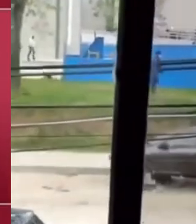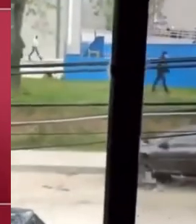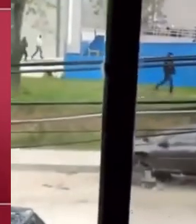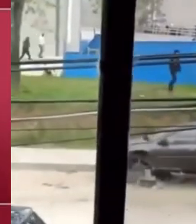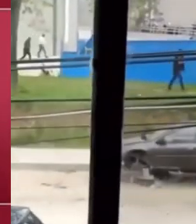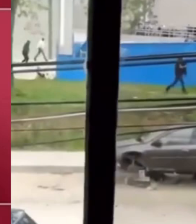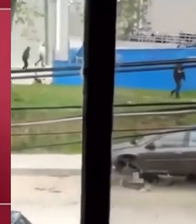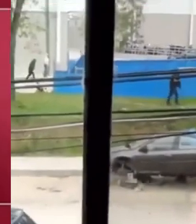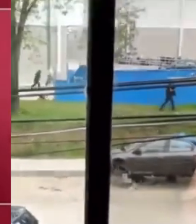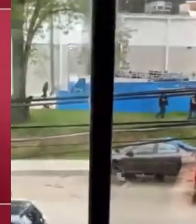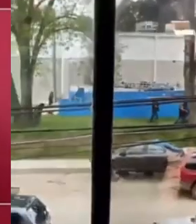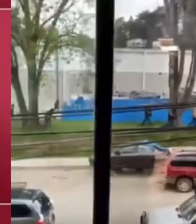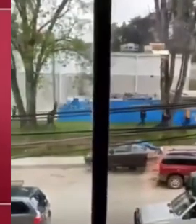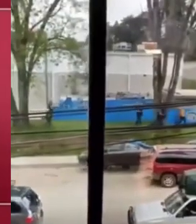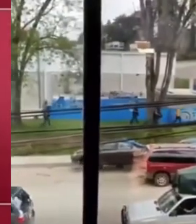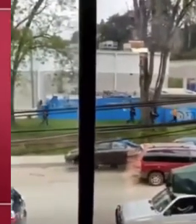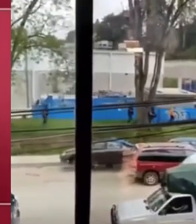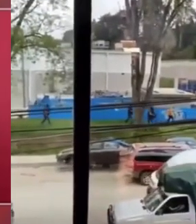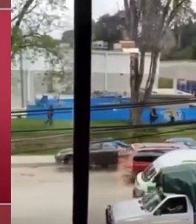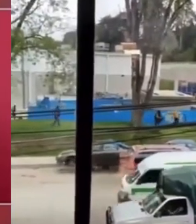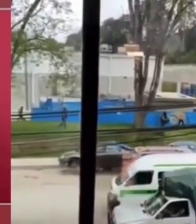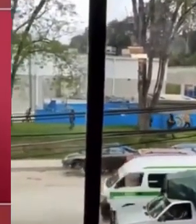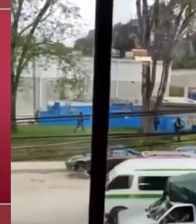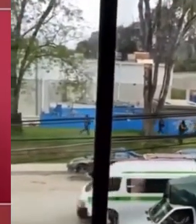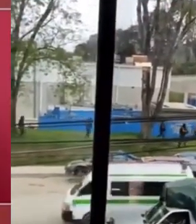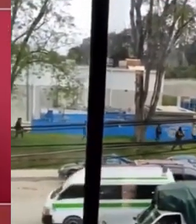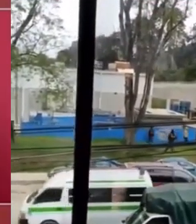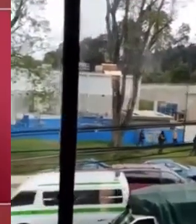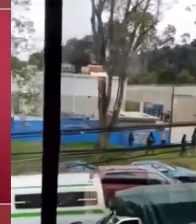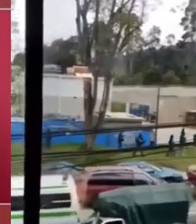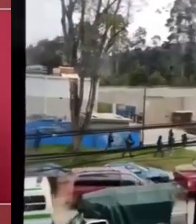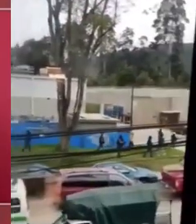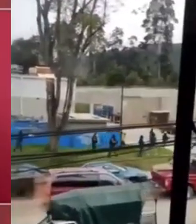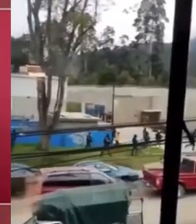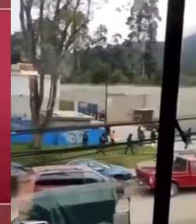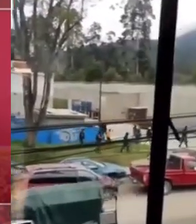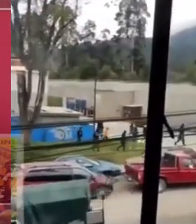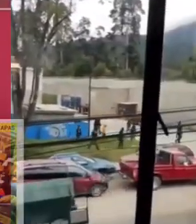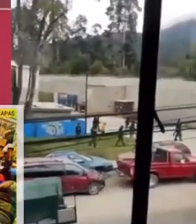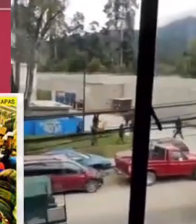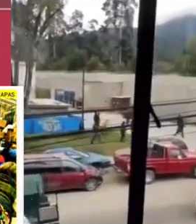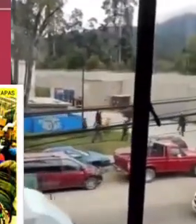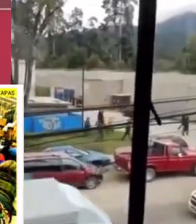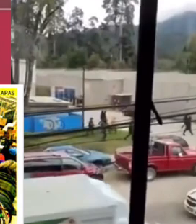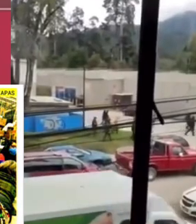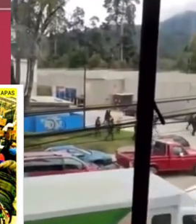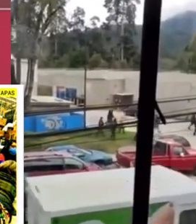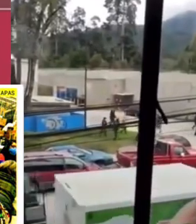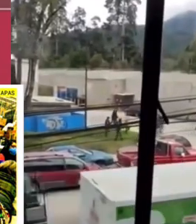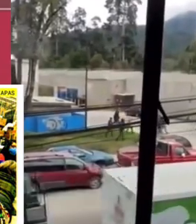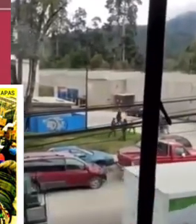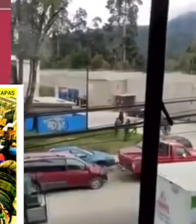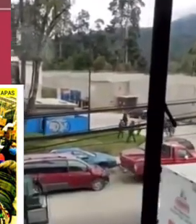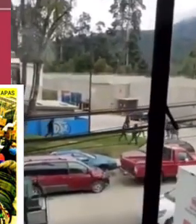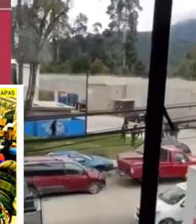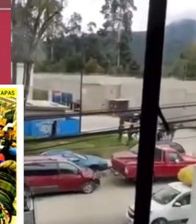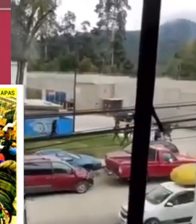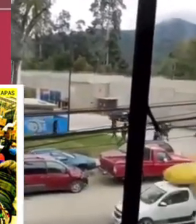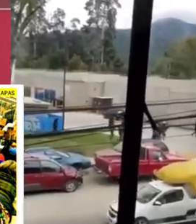aplicando la ley y que no haya impunidad. Y en el caso del Estado de México, se trató de un enfrentamiento